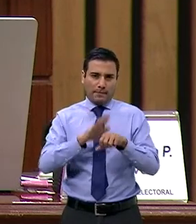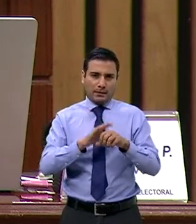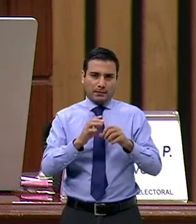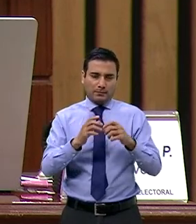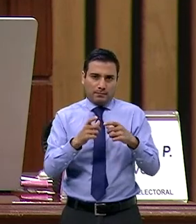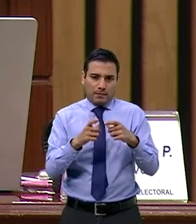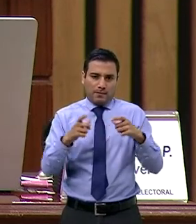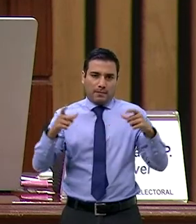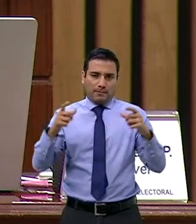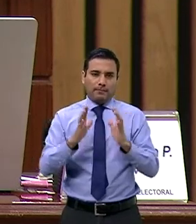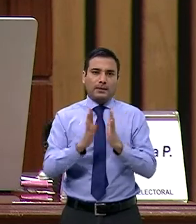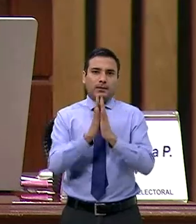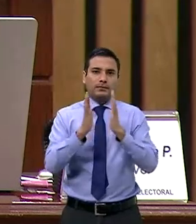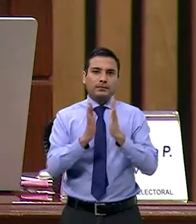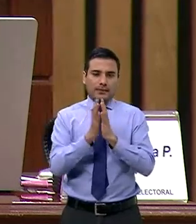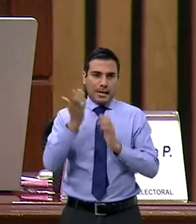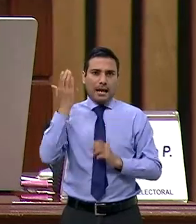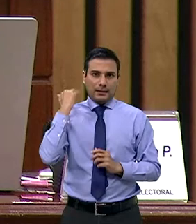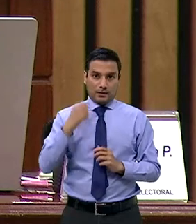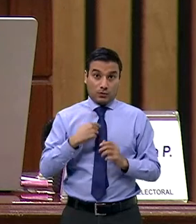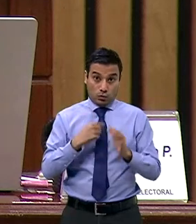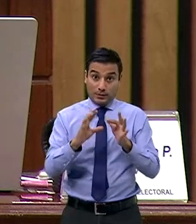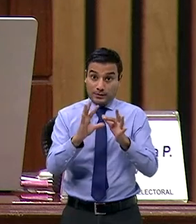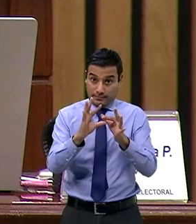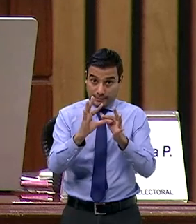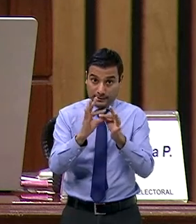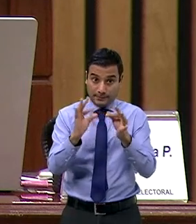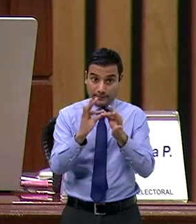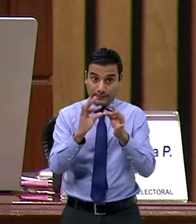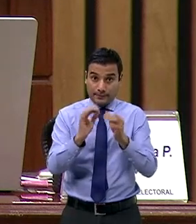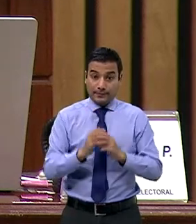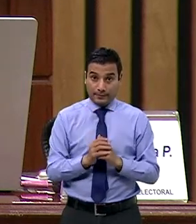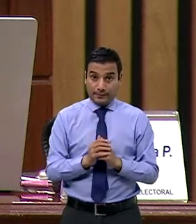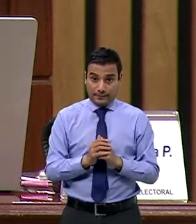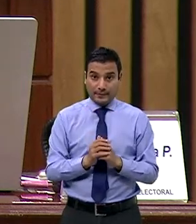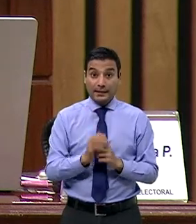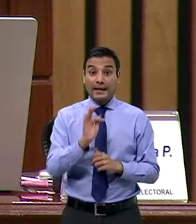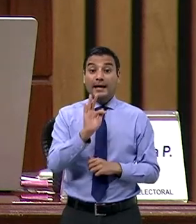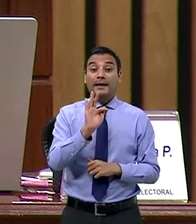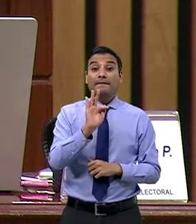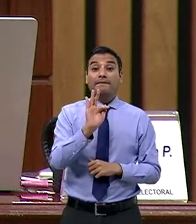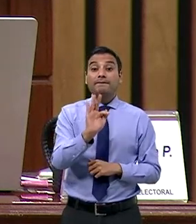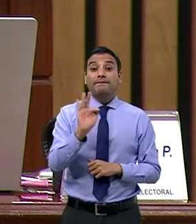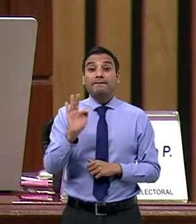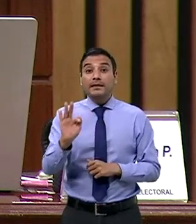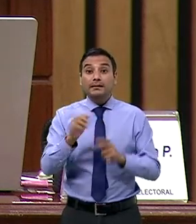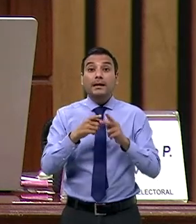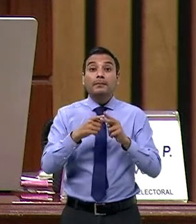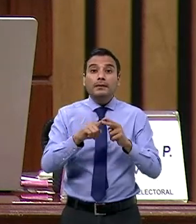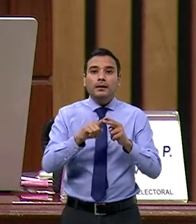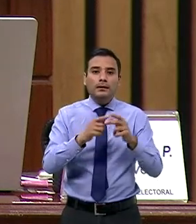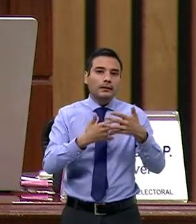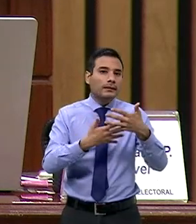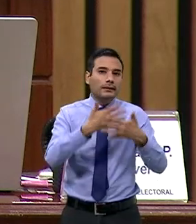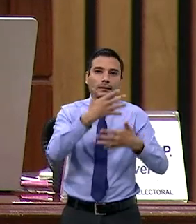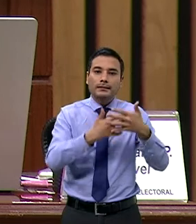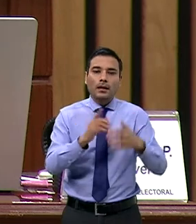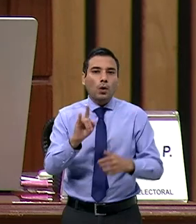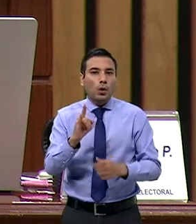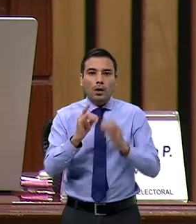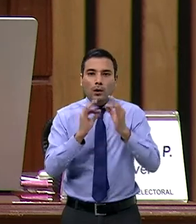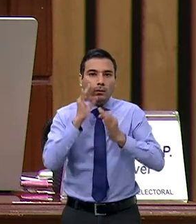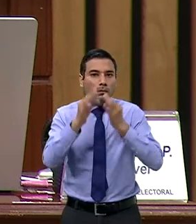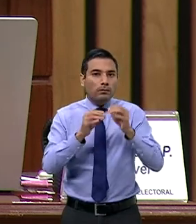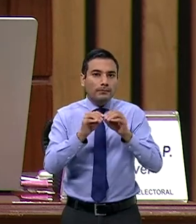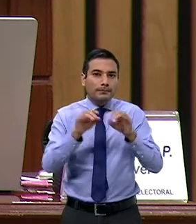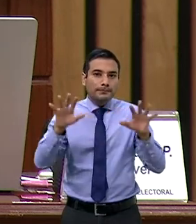reiterado a la fecha cuando entró en vigor esta convocatoria fue apenas el 15 de julio la